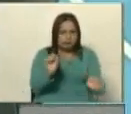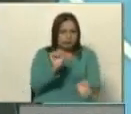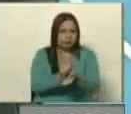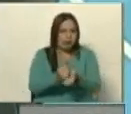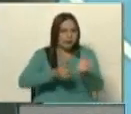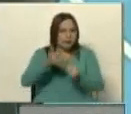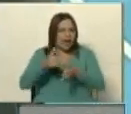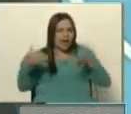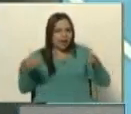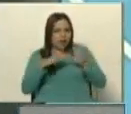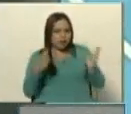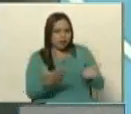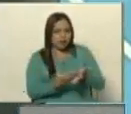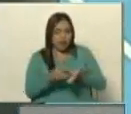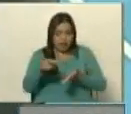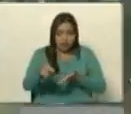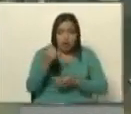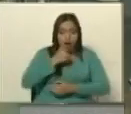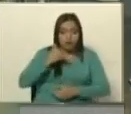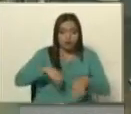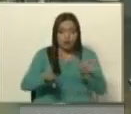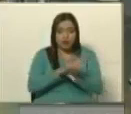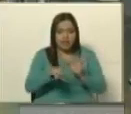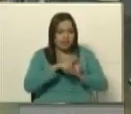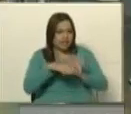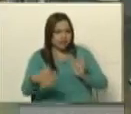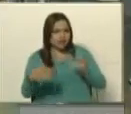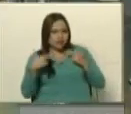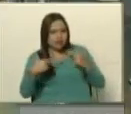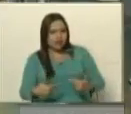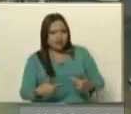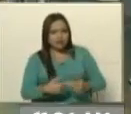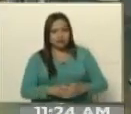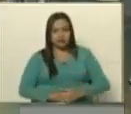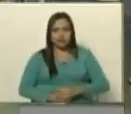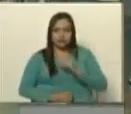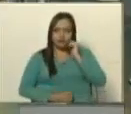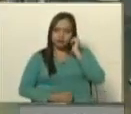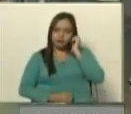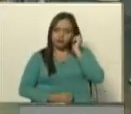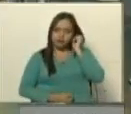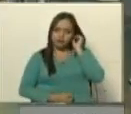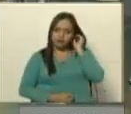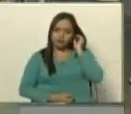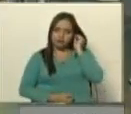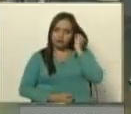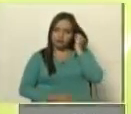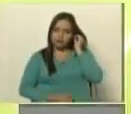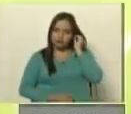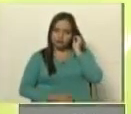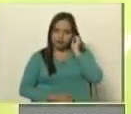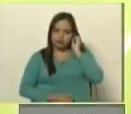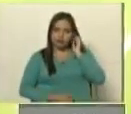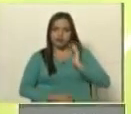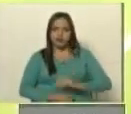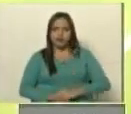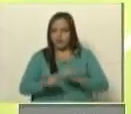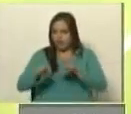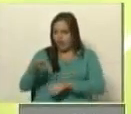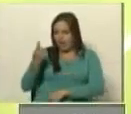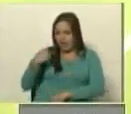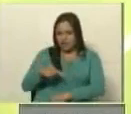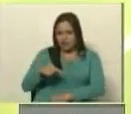de los derechos humanos? Y uno se pregunta cómo, justamente, ayer decía, por ejemplo, Borrell decía